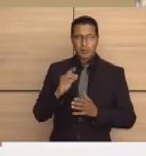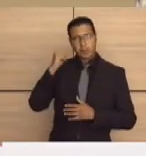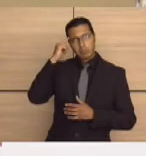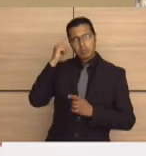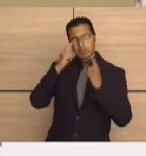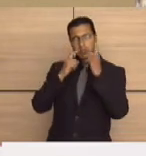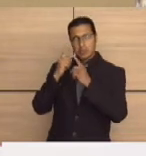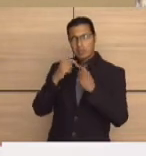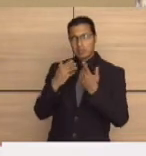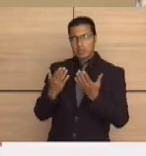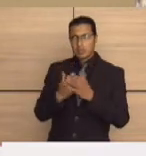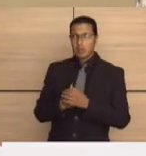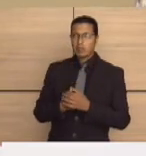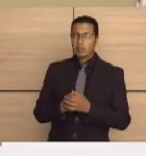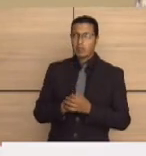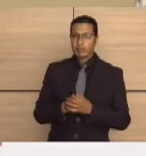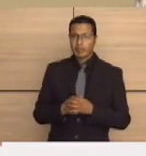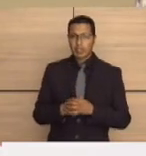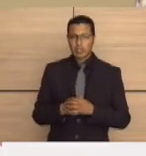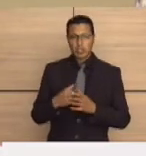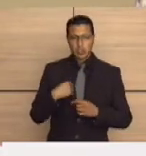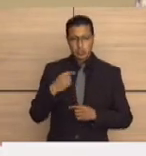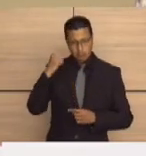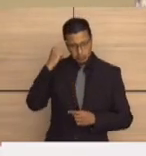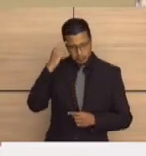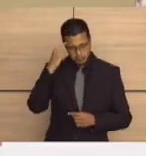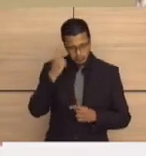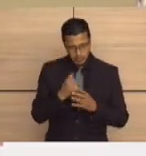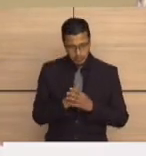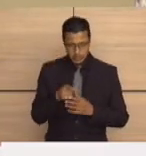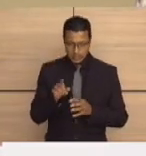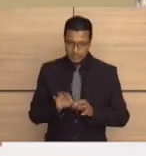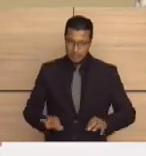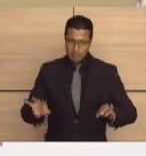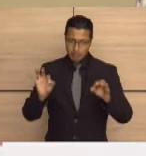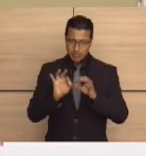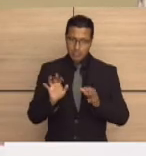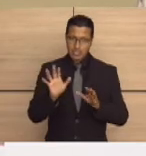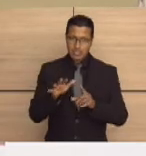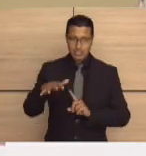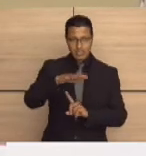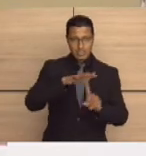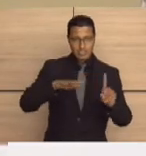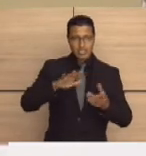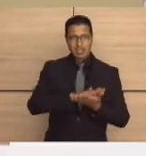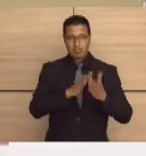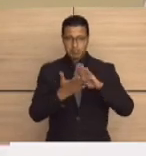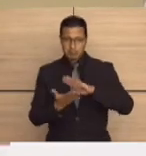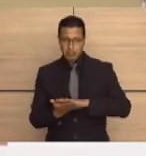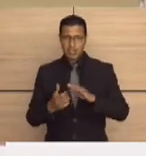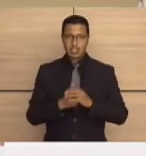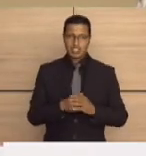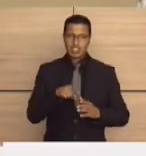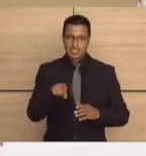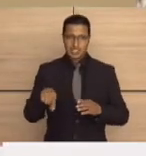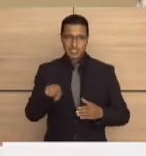qué es lo que hacemos en Viajeros entre Letras. Lo que nosotros hacemos es que creamos un entorno de paz, inclusión y diversidad. Trabajamos con los niños de la comunidad